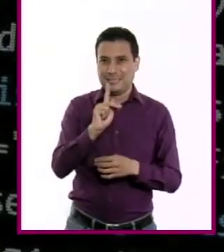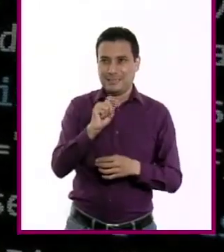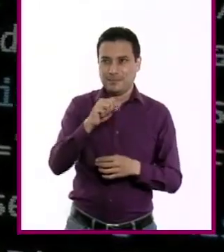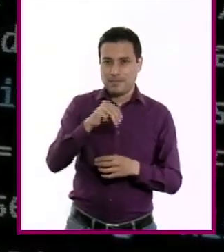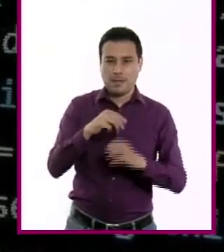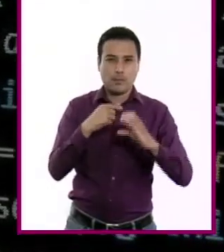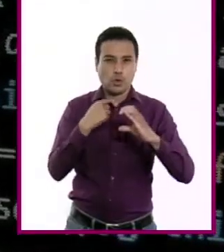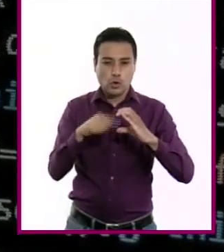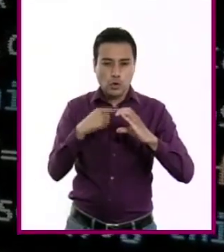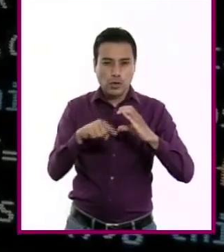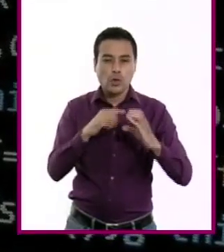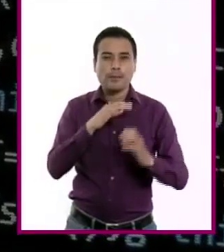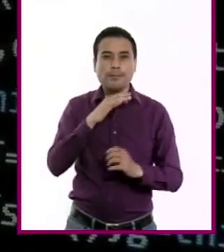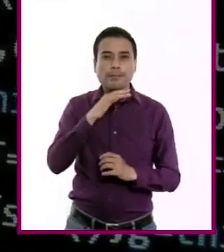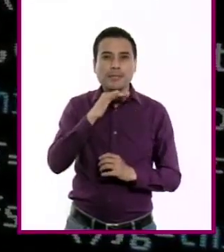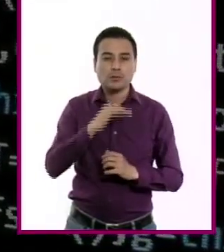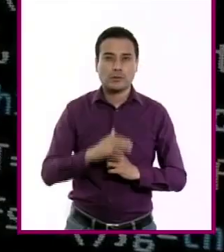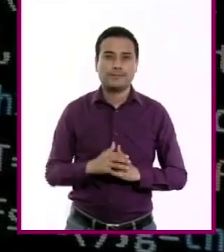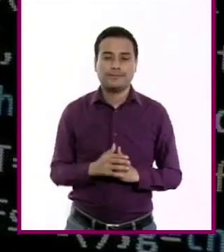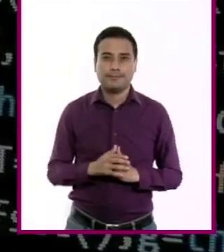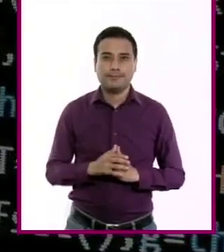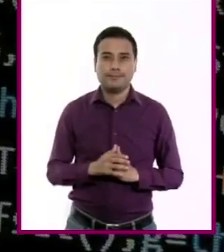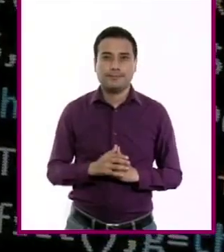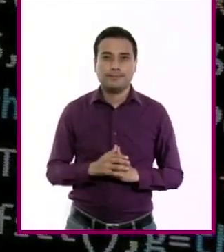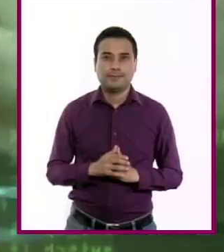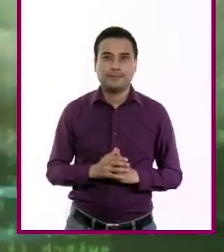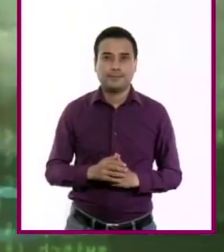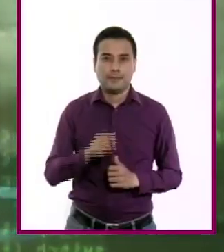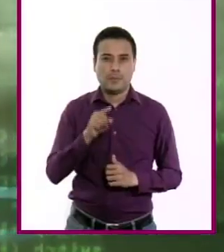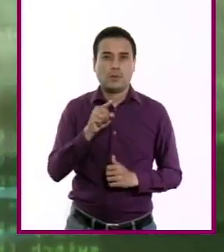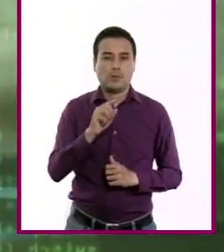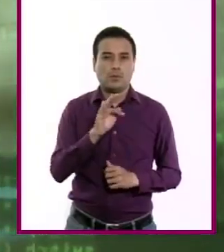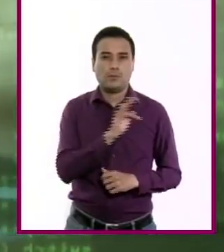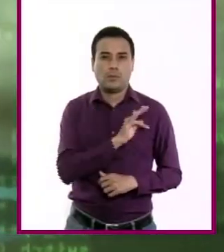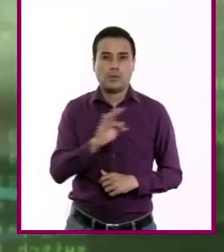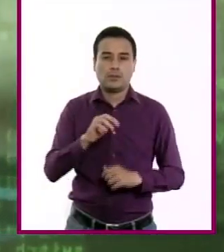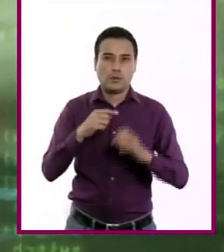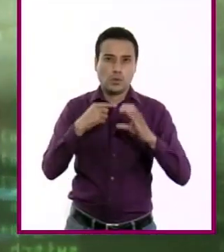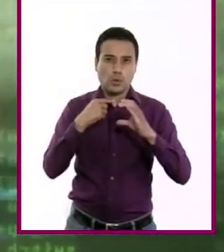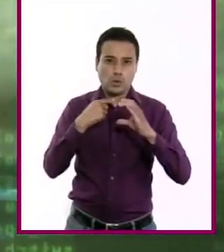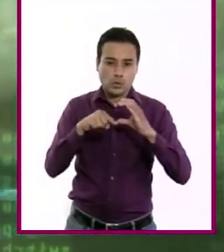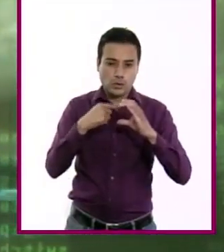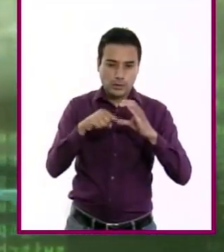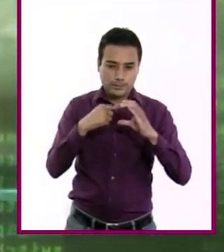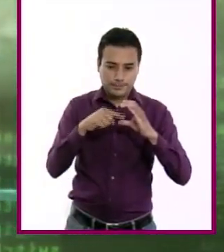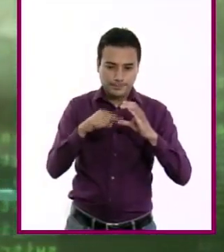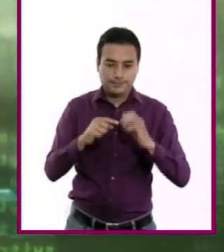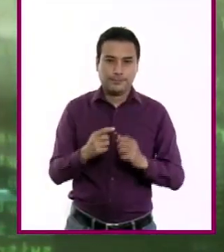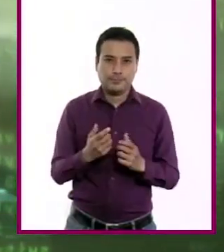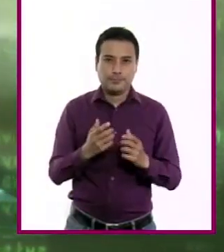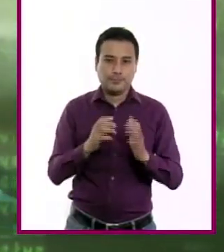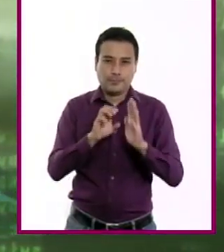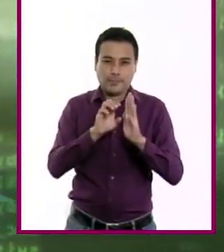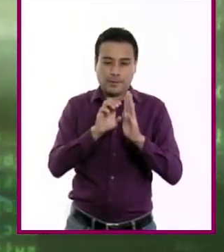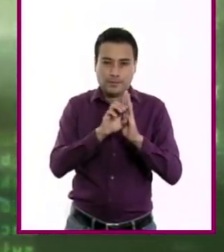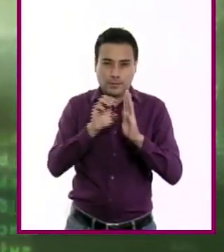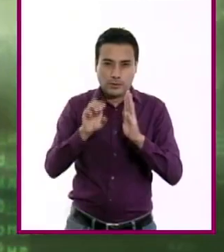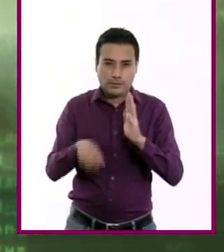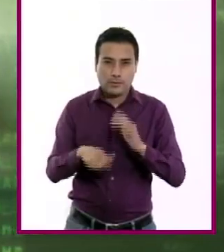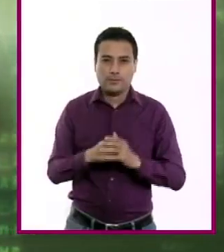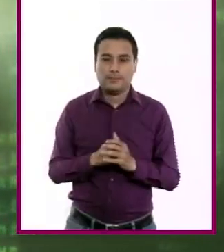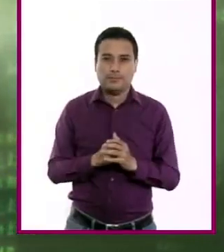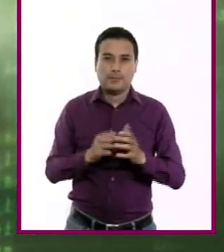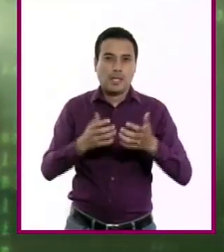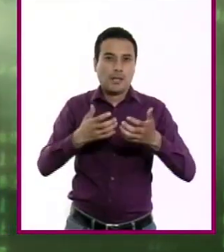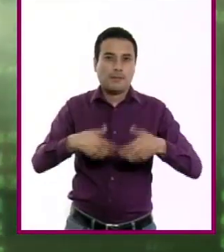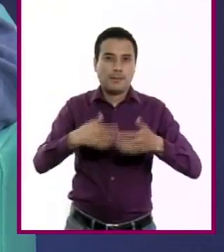Entonces generalmente lo que se hace es a través de un correo, como lo habías mencionado, se mete, no sé, la